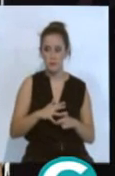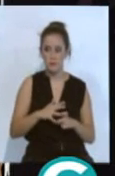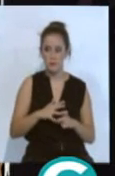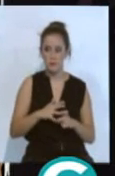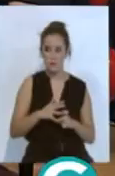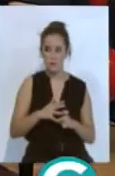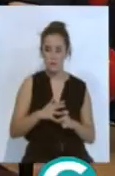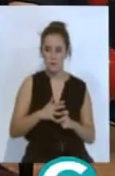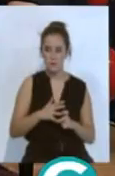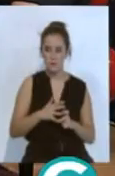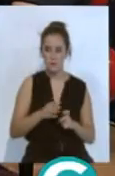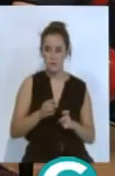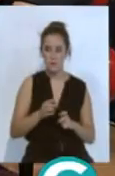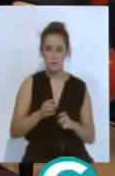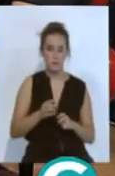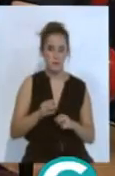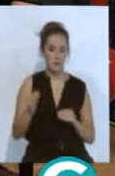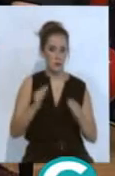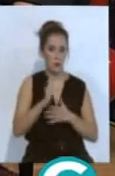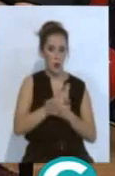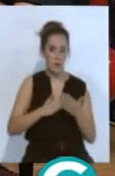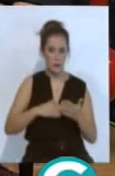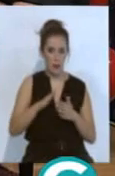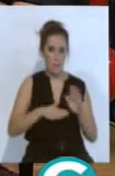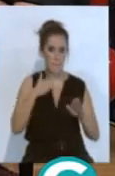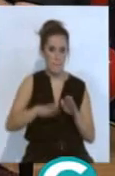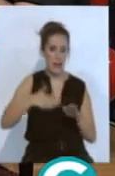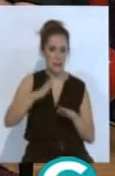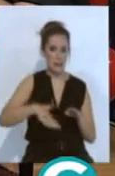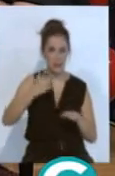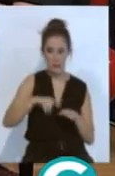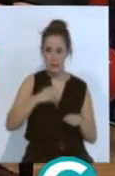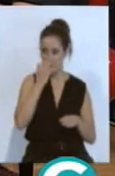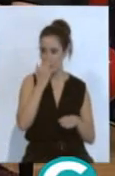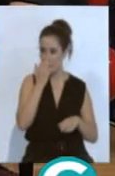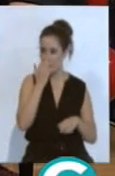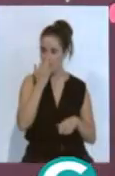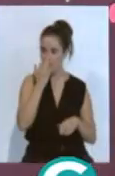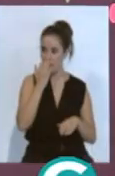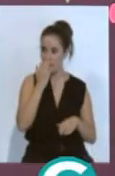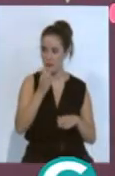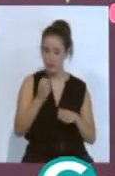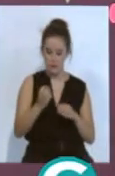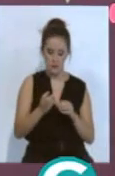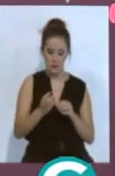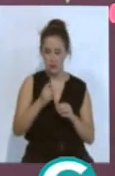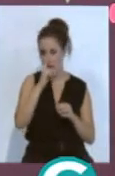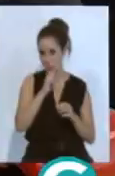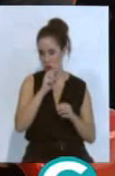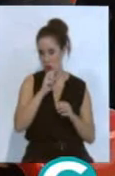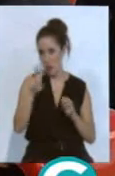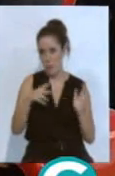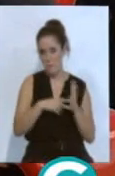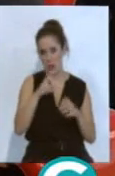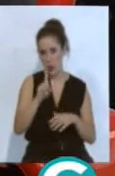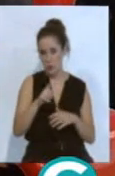temporales. Exactamente, atemporales. Cuplea patinetes. Año... ¿Qué dices? Tenemos un cuplea un patinete en el año 2001. Claro. Y